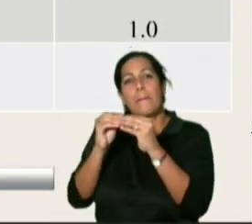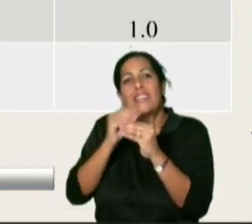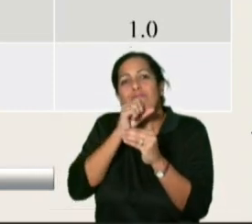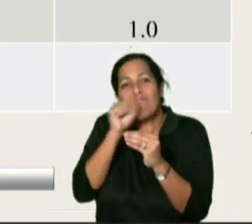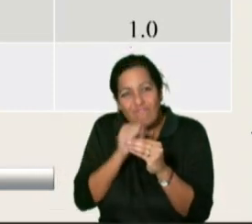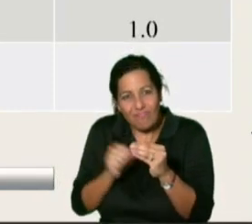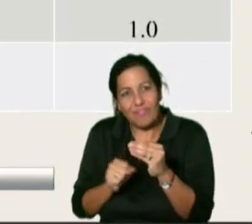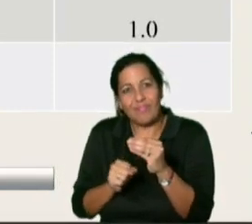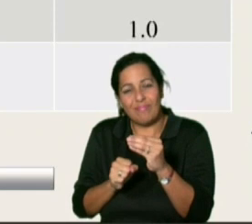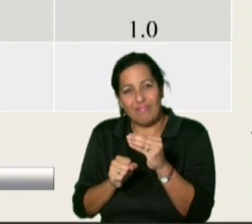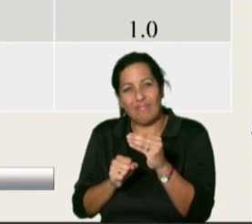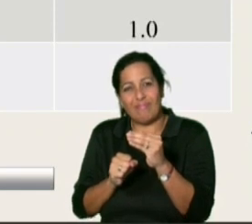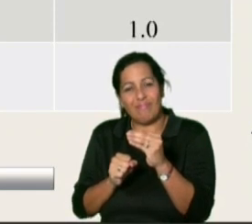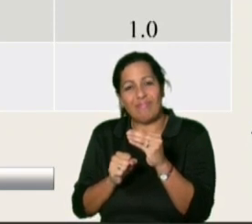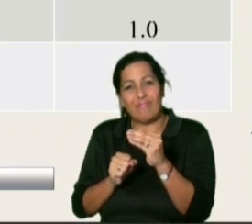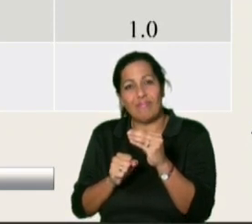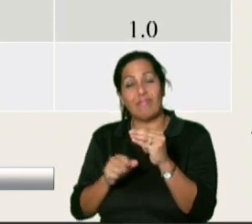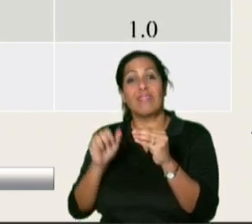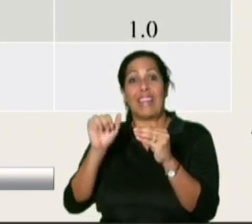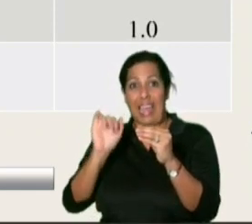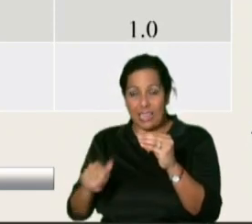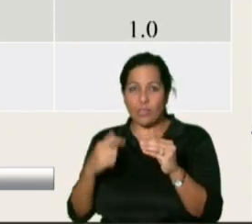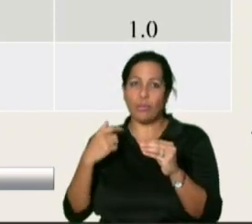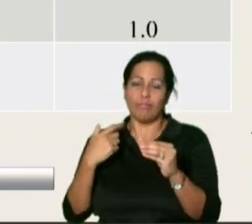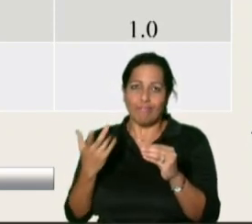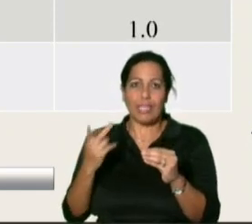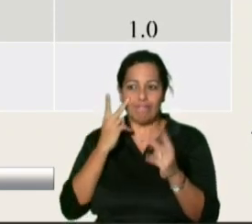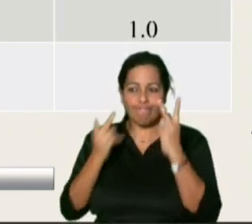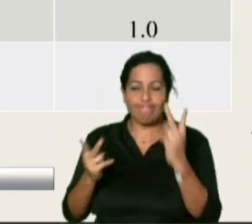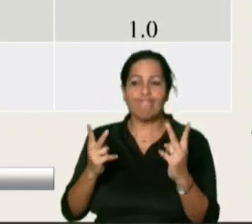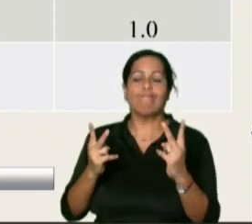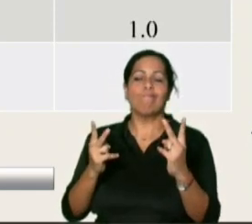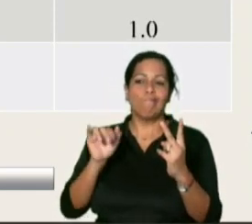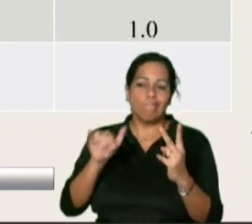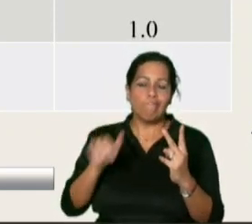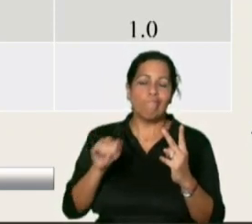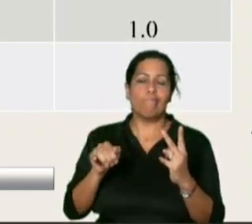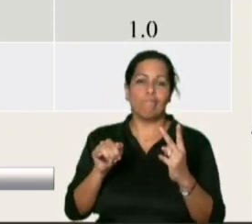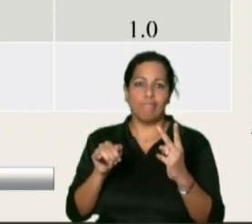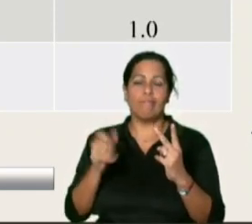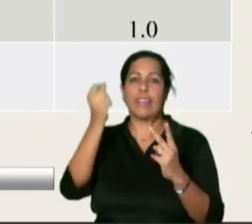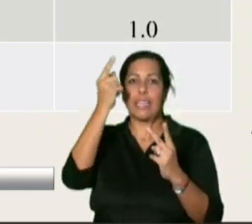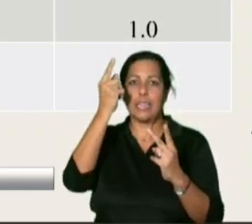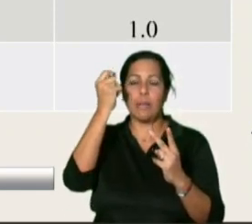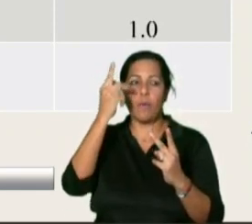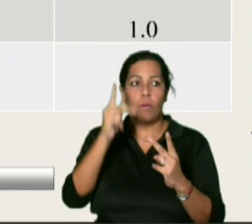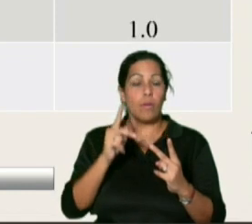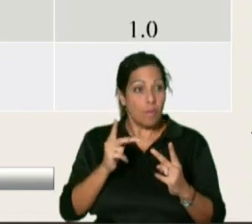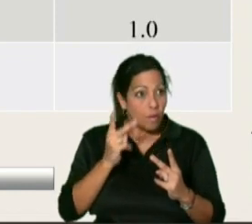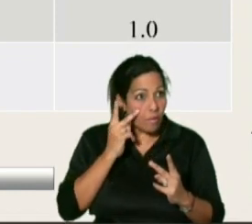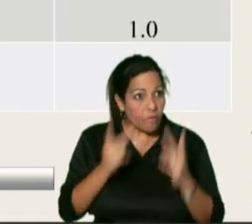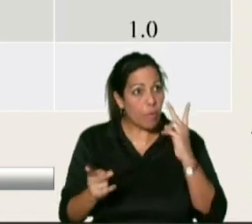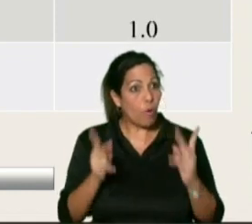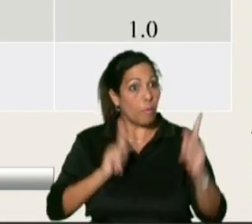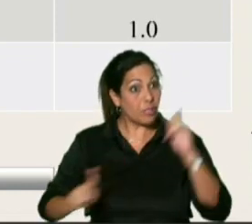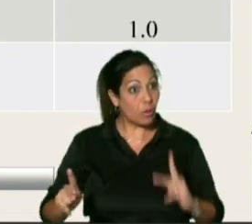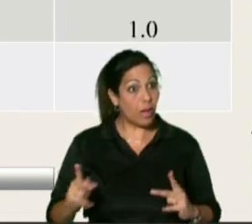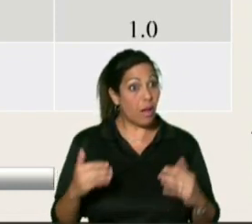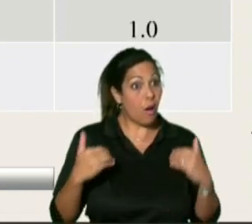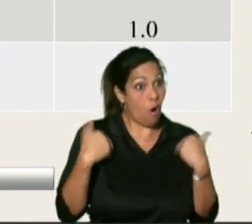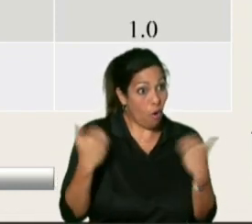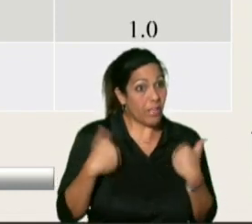más envejecientes, ¿verdad? Y entonces, eso nos da una idea, ¿verdad?, de que en la medida en que nosotros vemos a gente más joven, vamos a